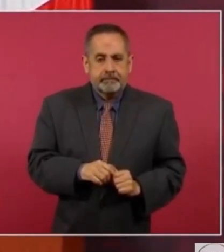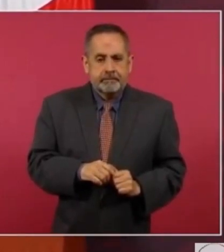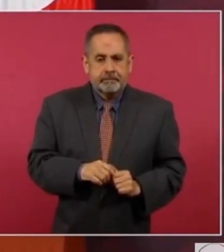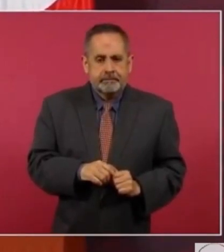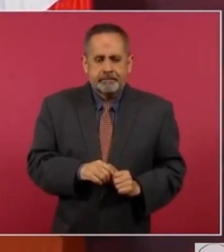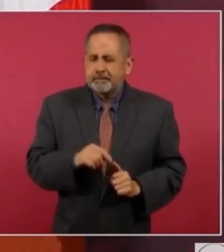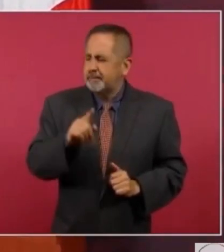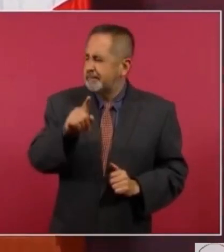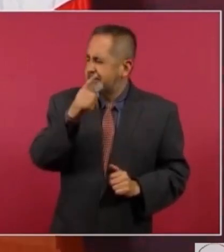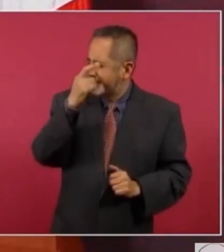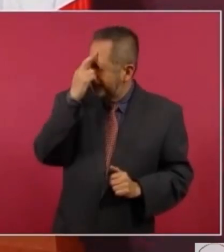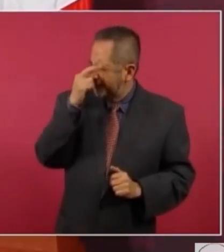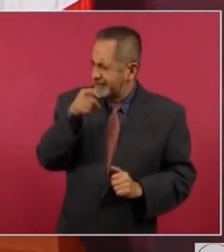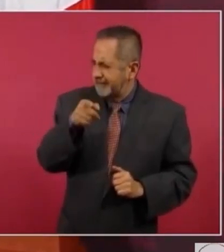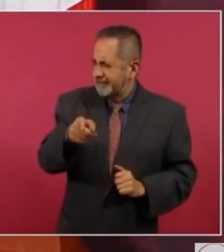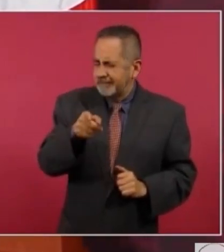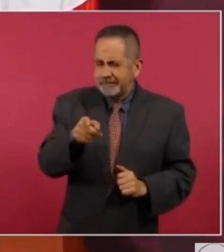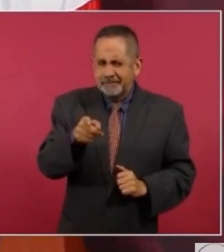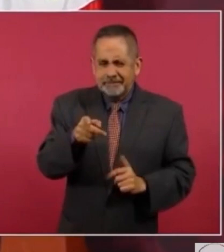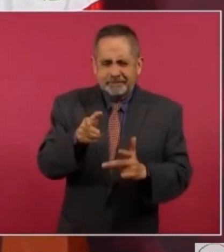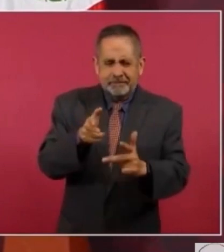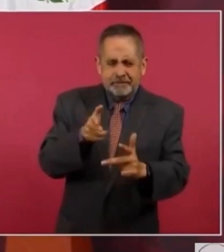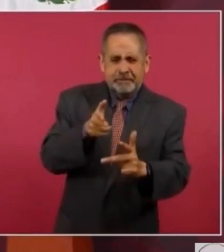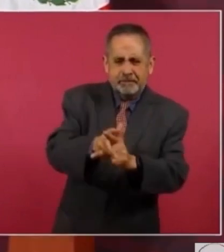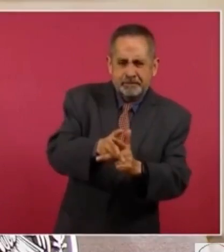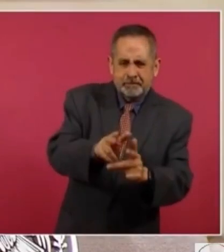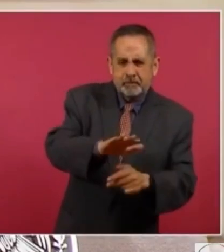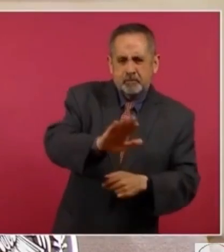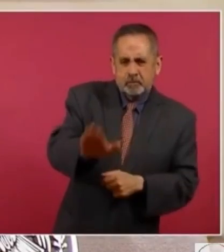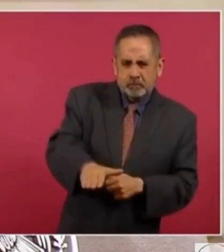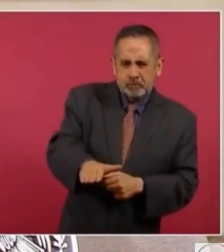uno de los que está ahora siendo